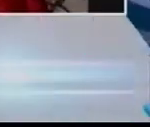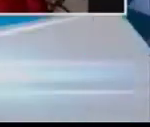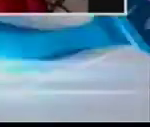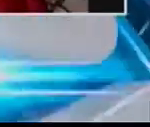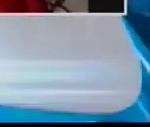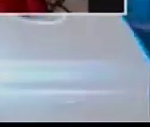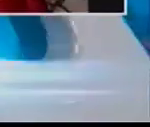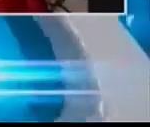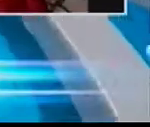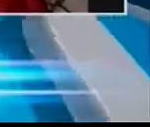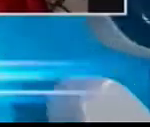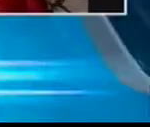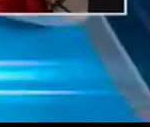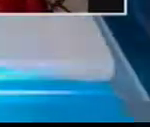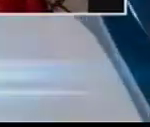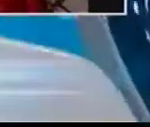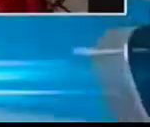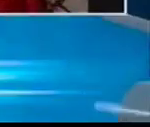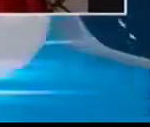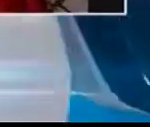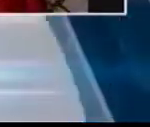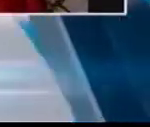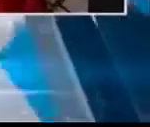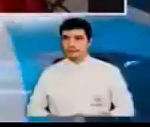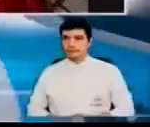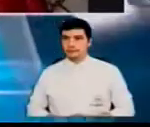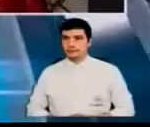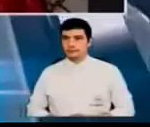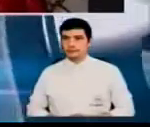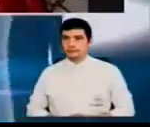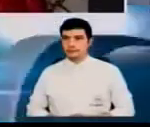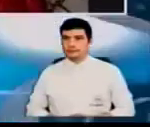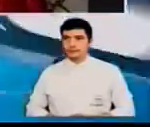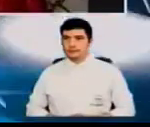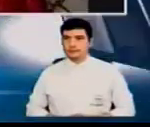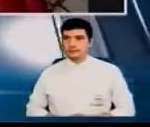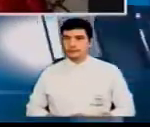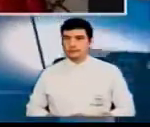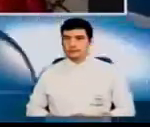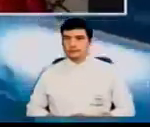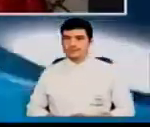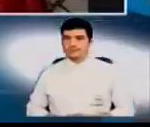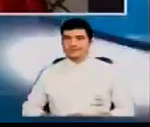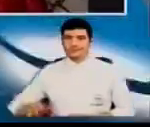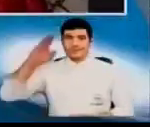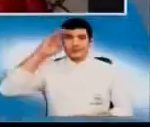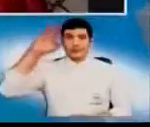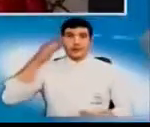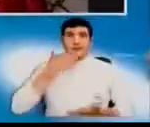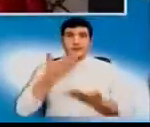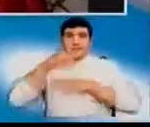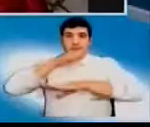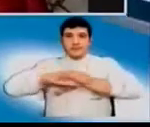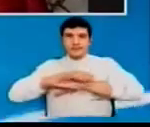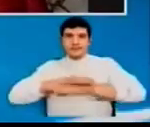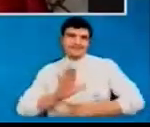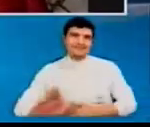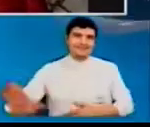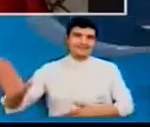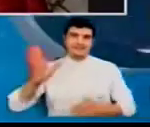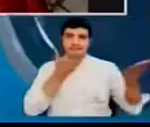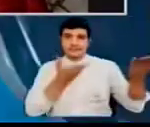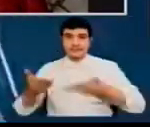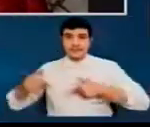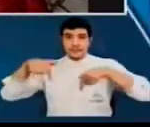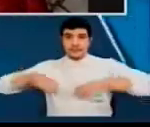Hebreos Actúa en Derecho. Hoy es miércoles 22 de abril de este año 2020. Hoy es el Día Mundial de la Tierra, así que